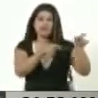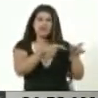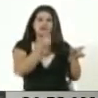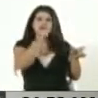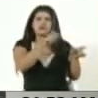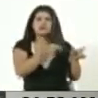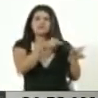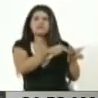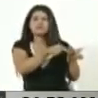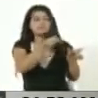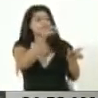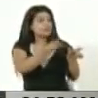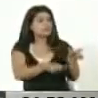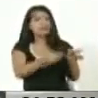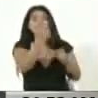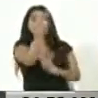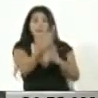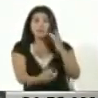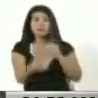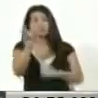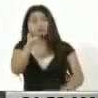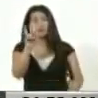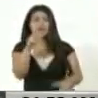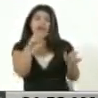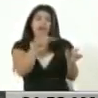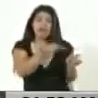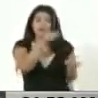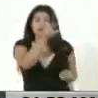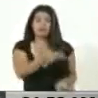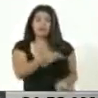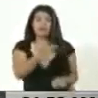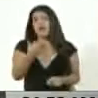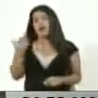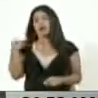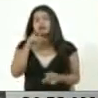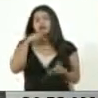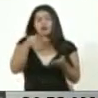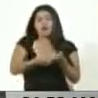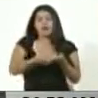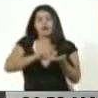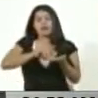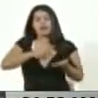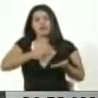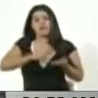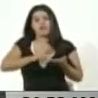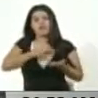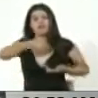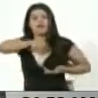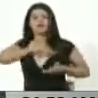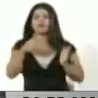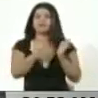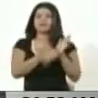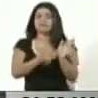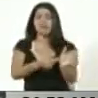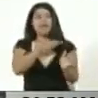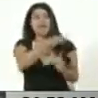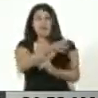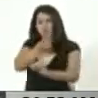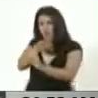está prófuga de la justicia, que falsificó identidad, que acosó sexualmente a una mujer, ¿verdad?,